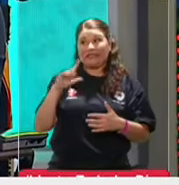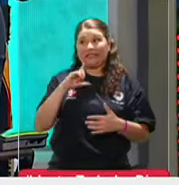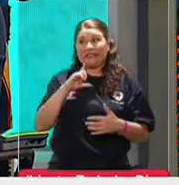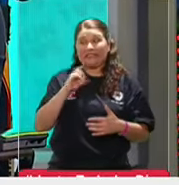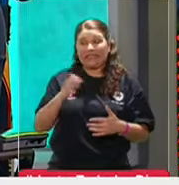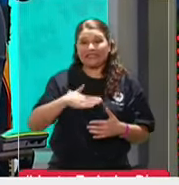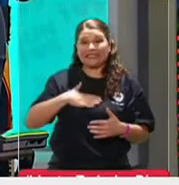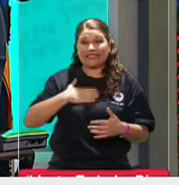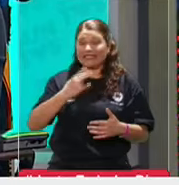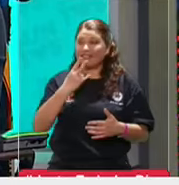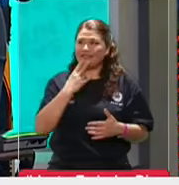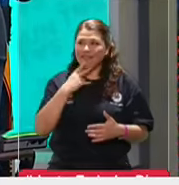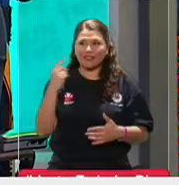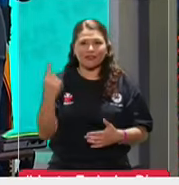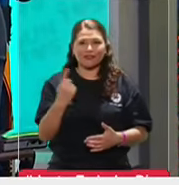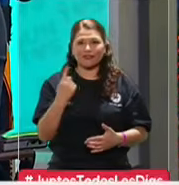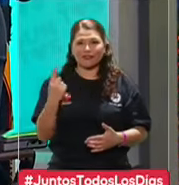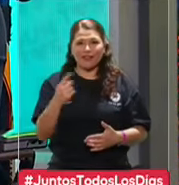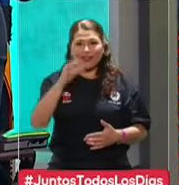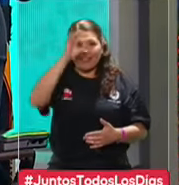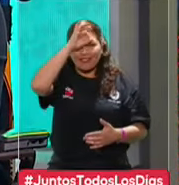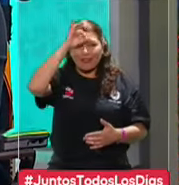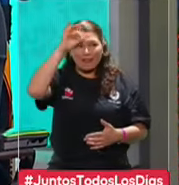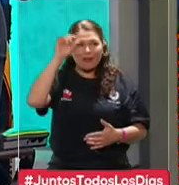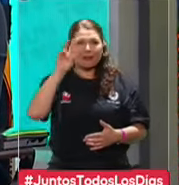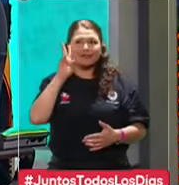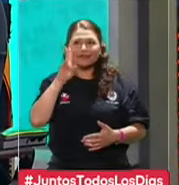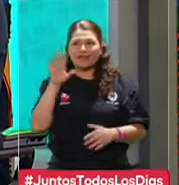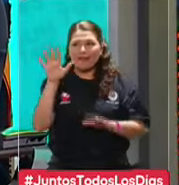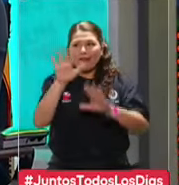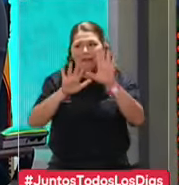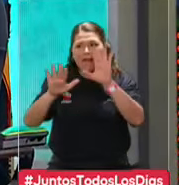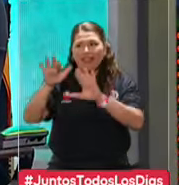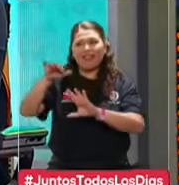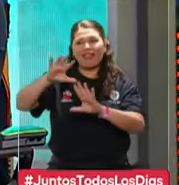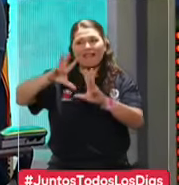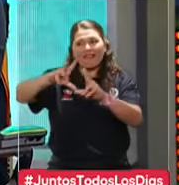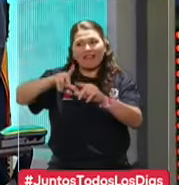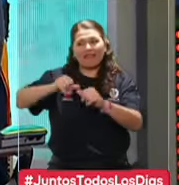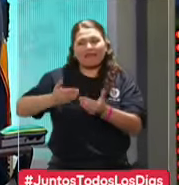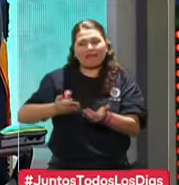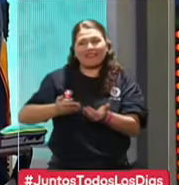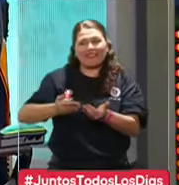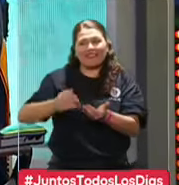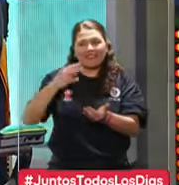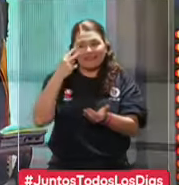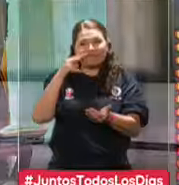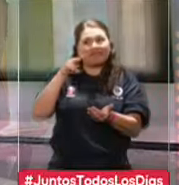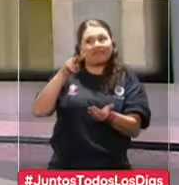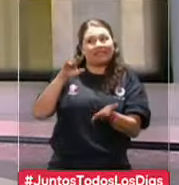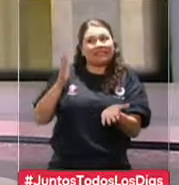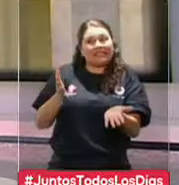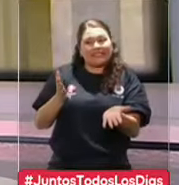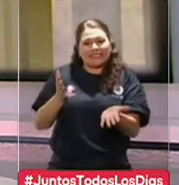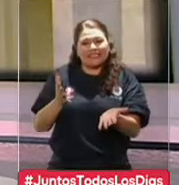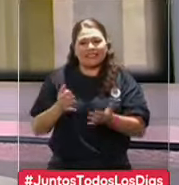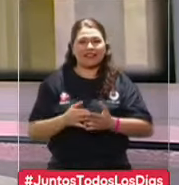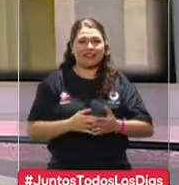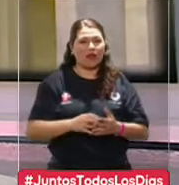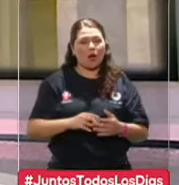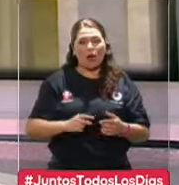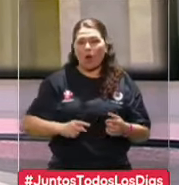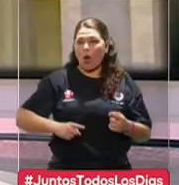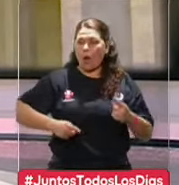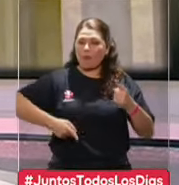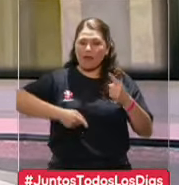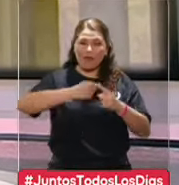en Temuco sin el cuidado de esos padres que te miran con un orgullo increíble? Bueno, los primeros